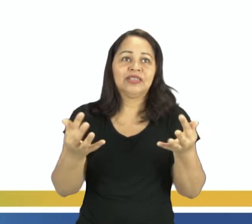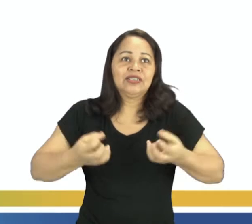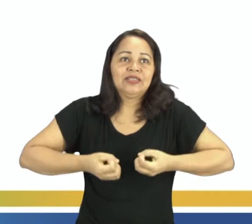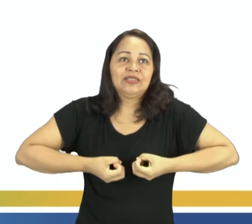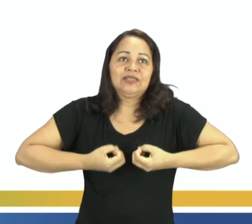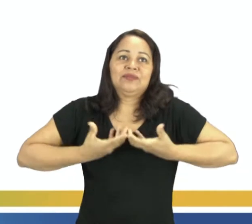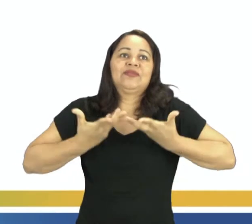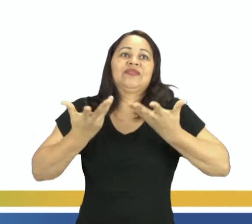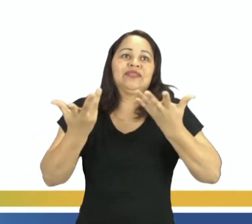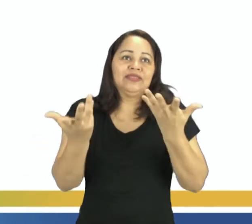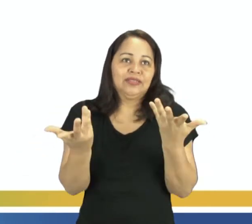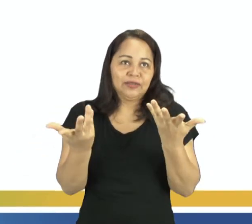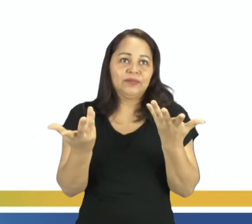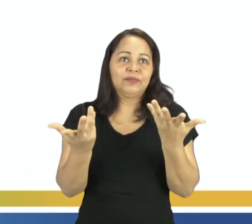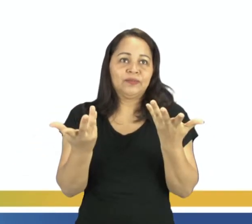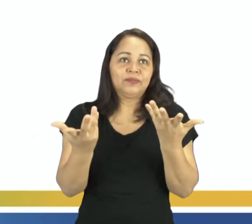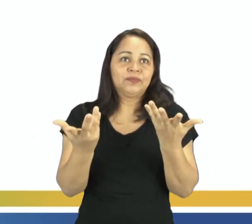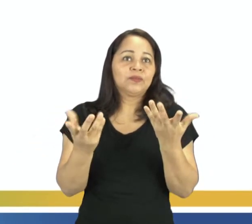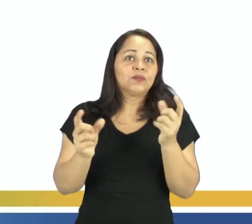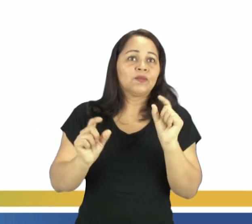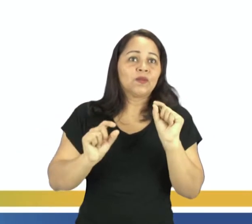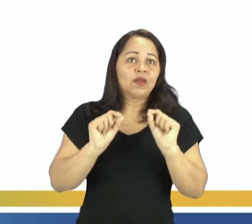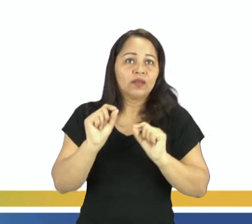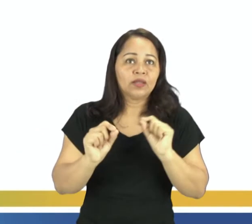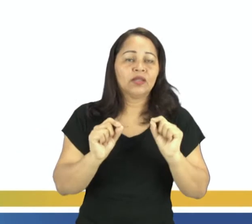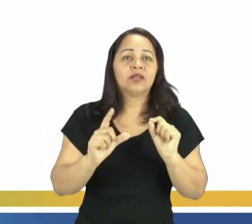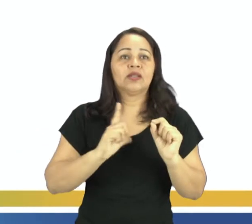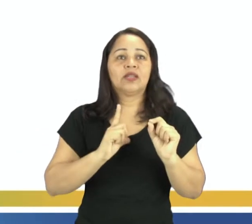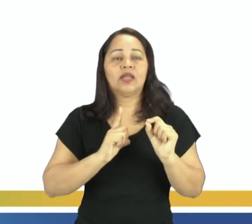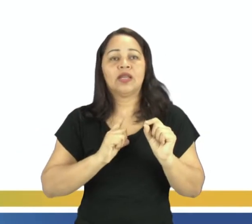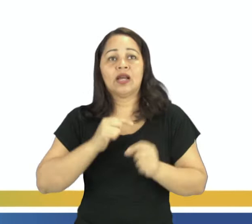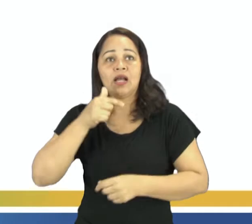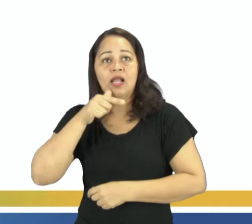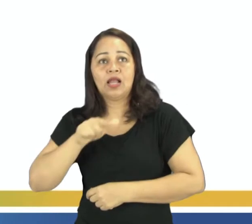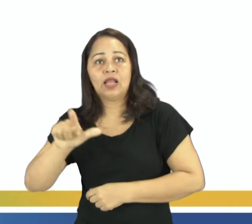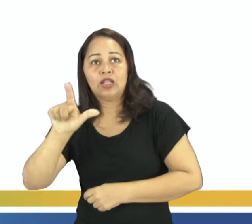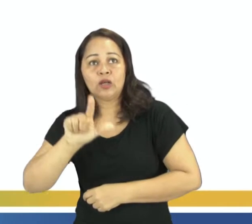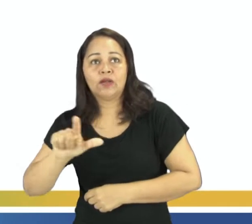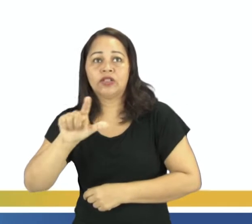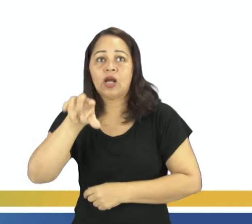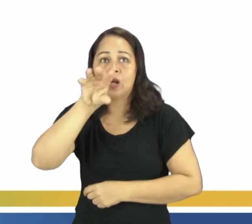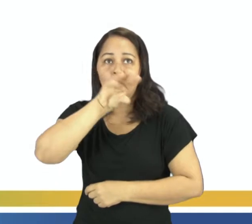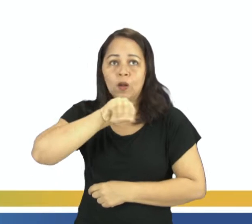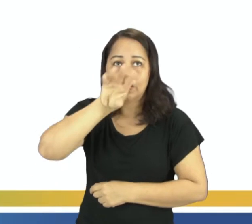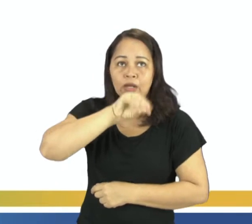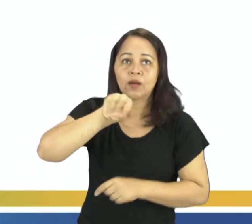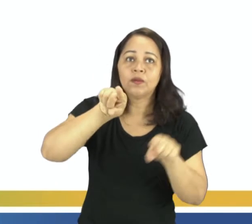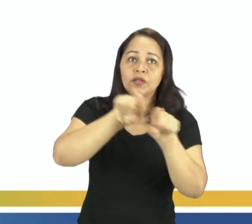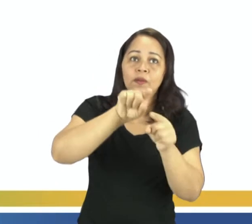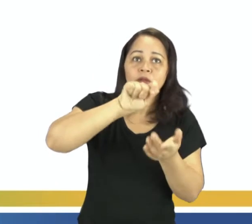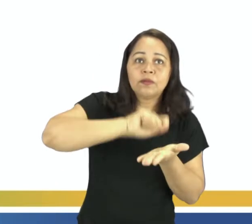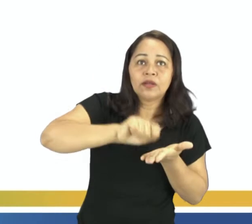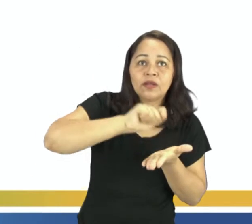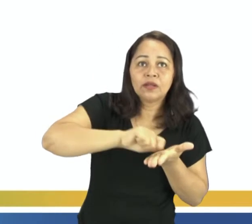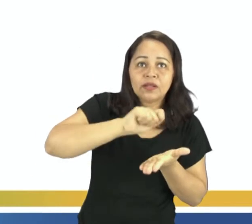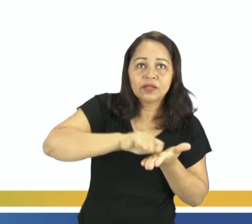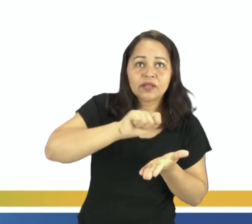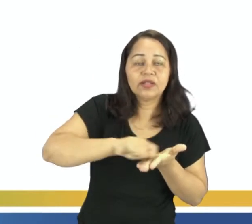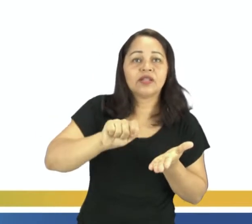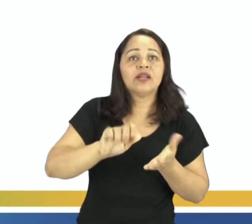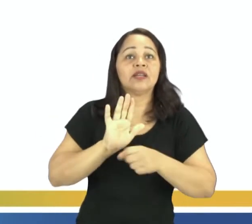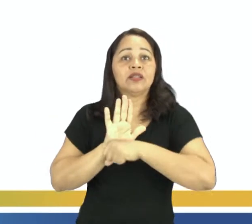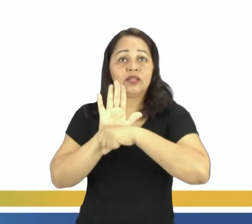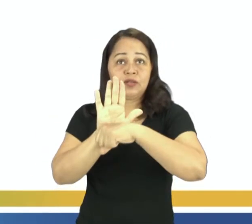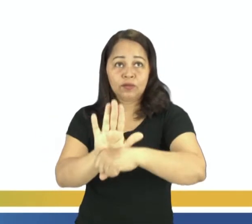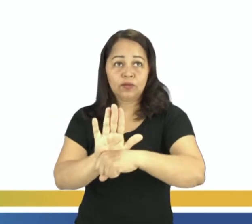y espontáneo, ubicado entre el lenguaje oral y el lenguaje escrito. Eso ayuda al lector